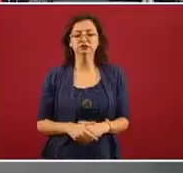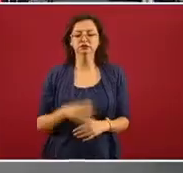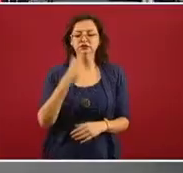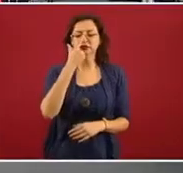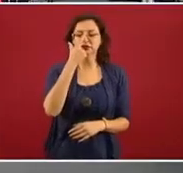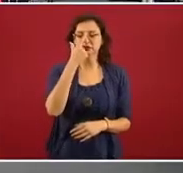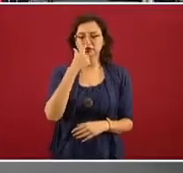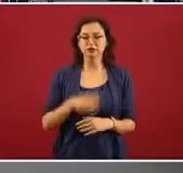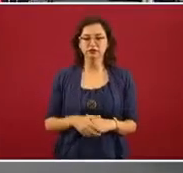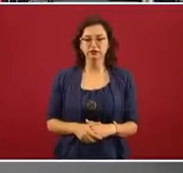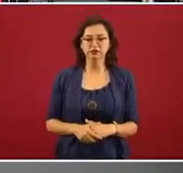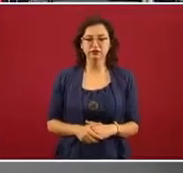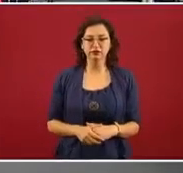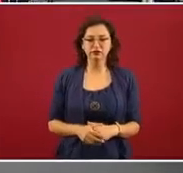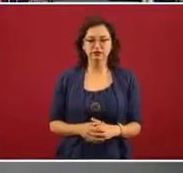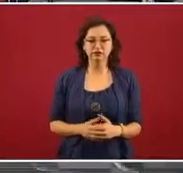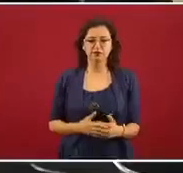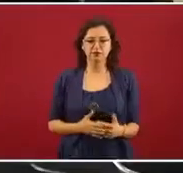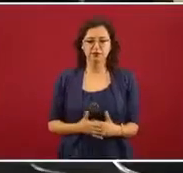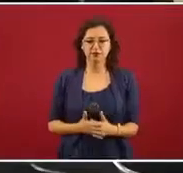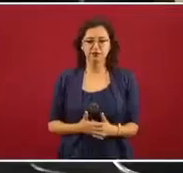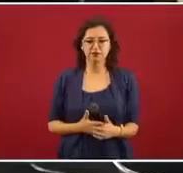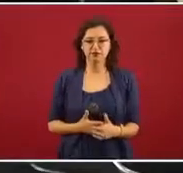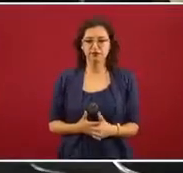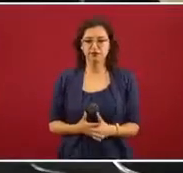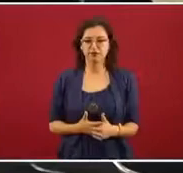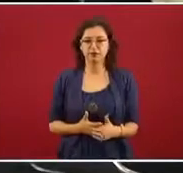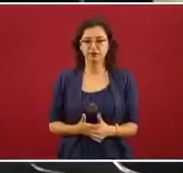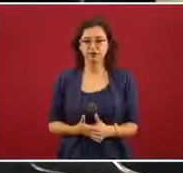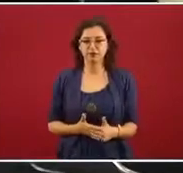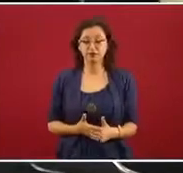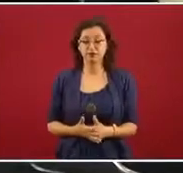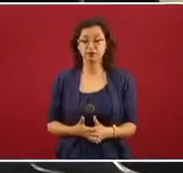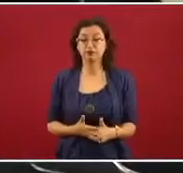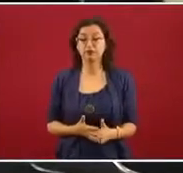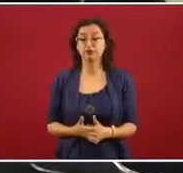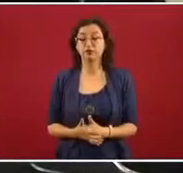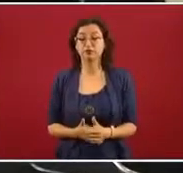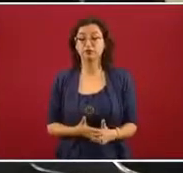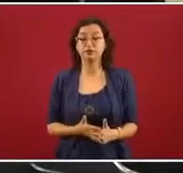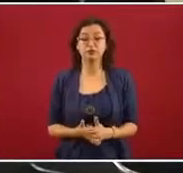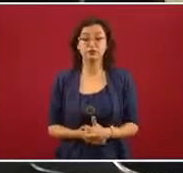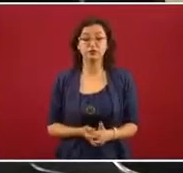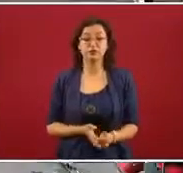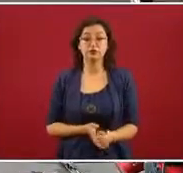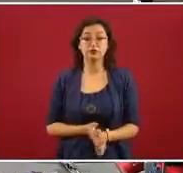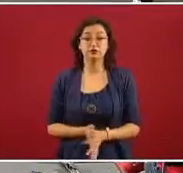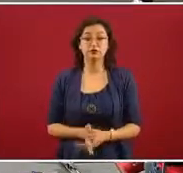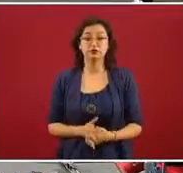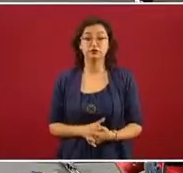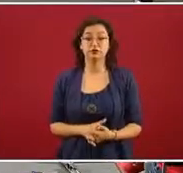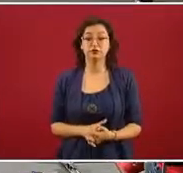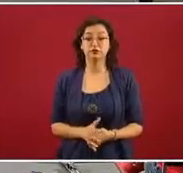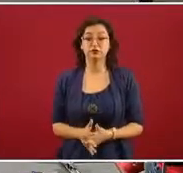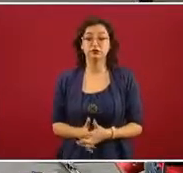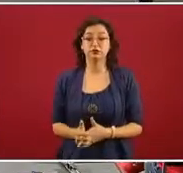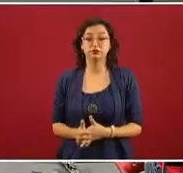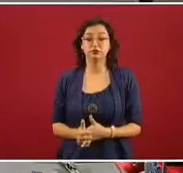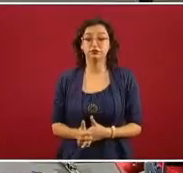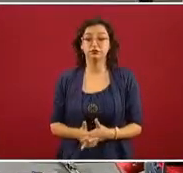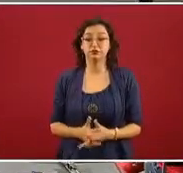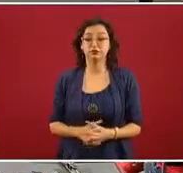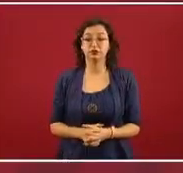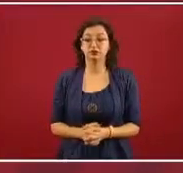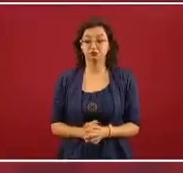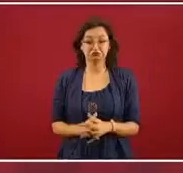Estuvieran informando un quién es quién sobre este tipo de cosas. El presidente manda. Sí. Mientras estés. Yo